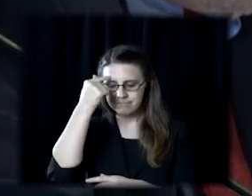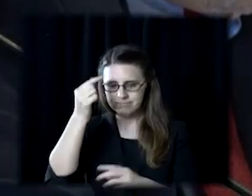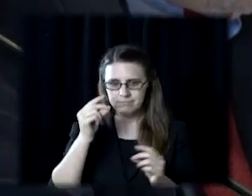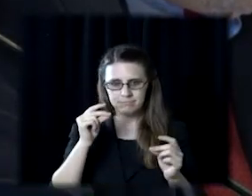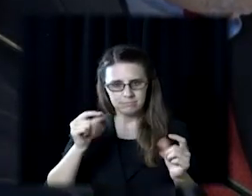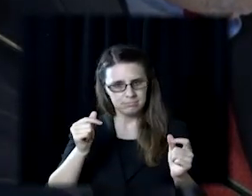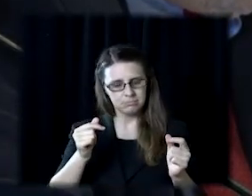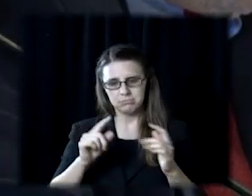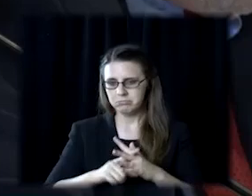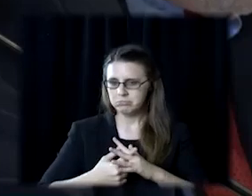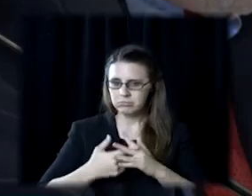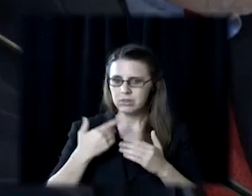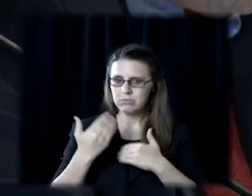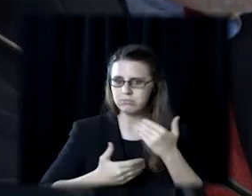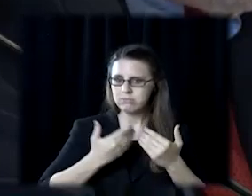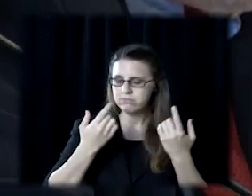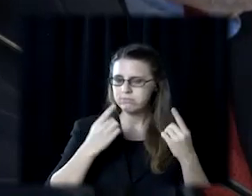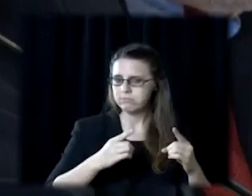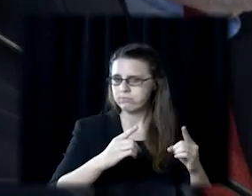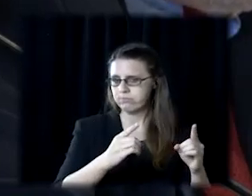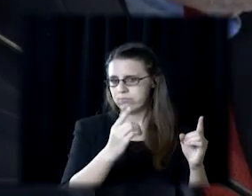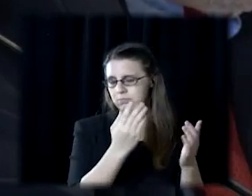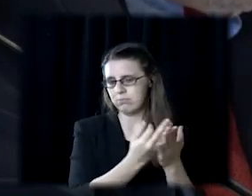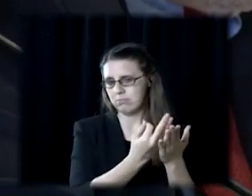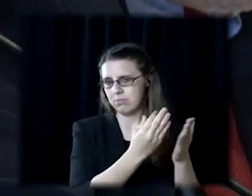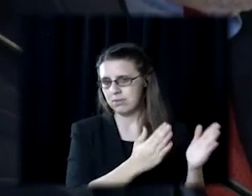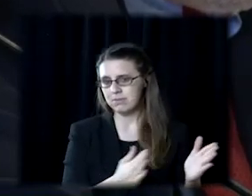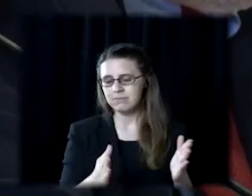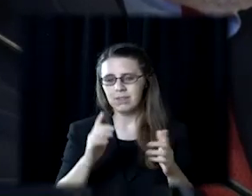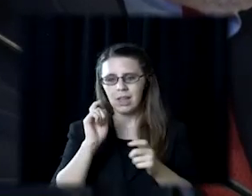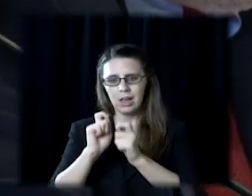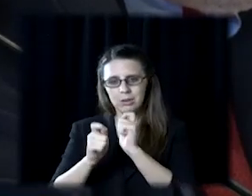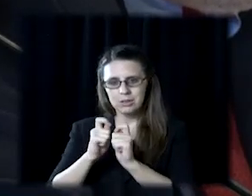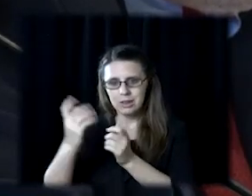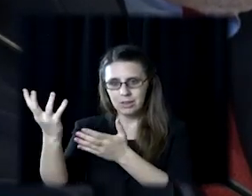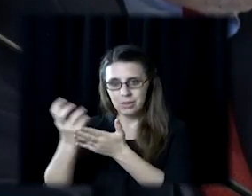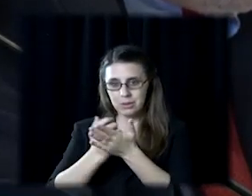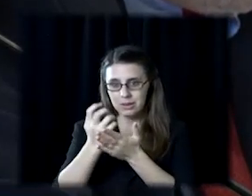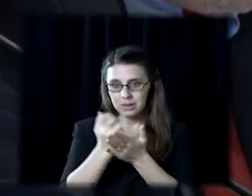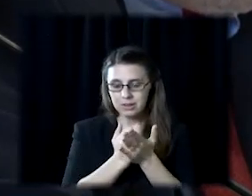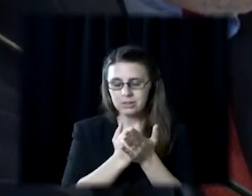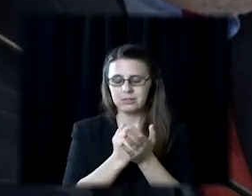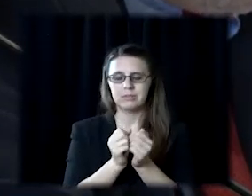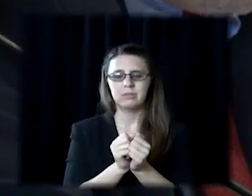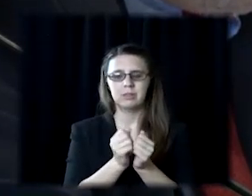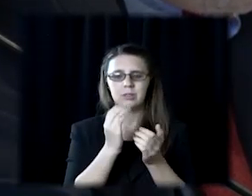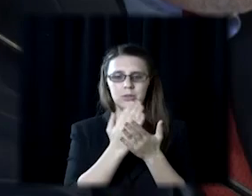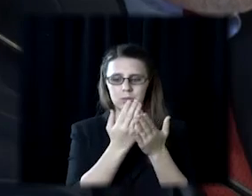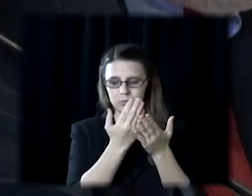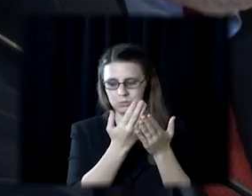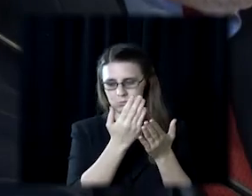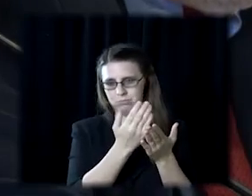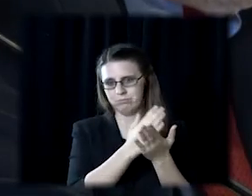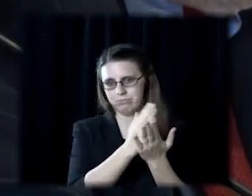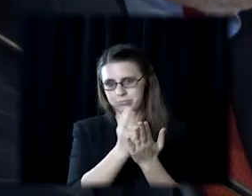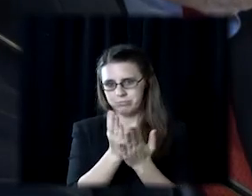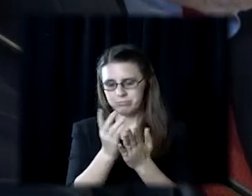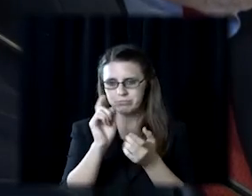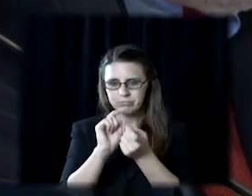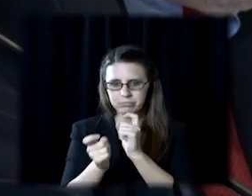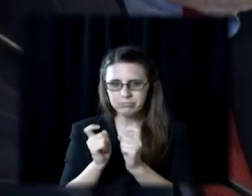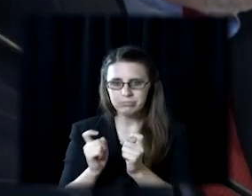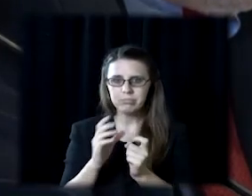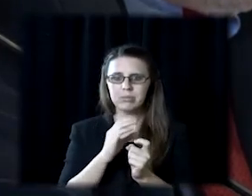práctica este plan fiscal, realizando su proyección de ingresos, buscando lograr reajustes de presupuesto y ajustándose a las medidas nuevas